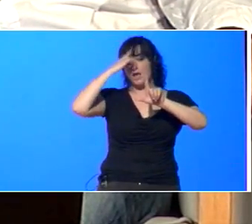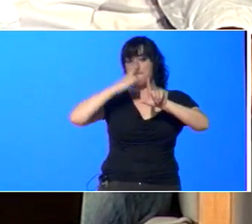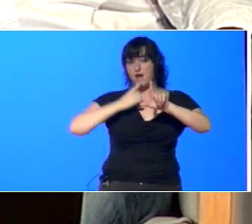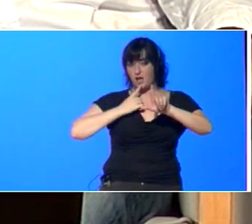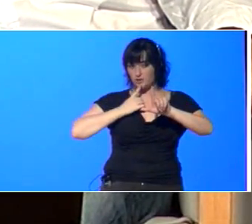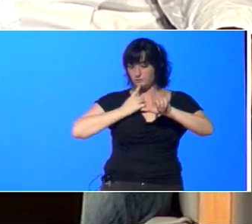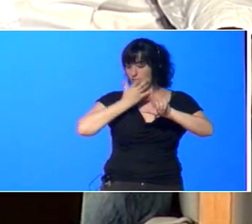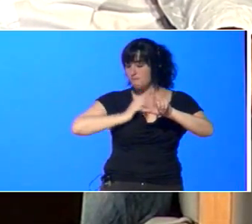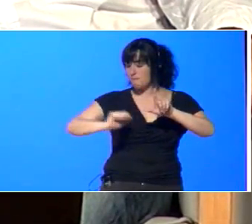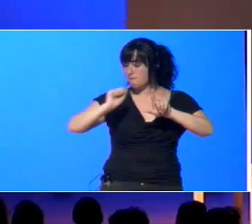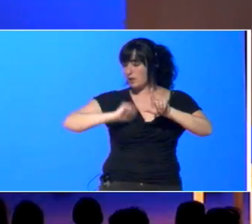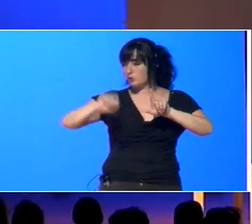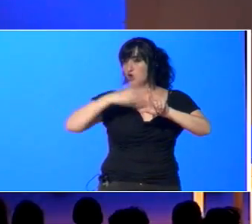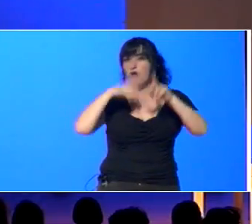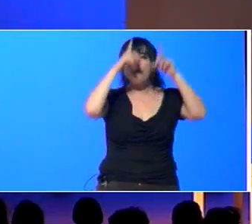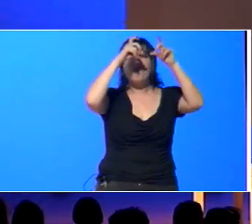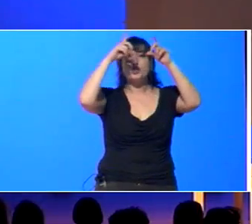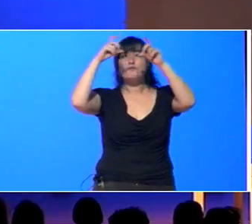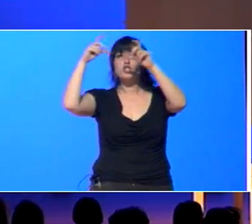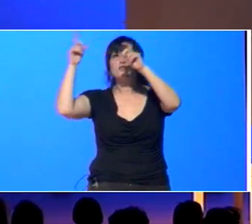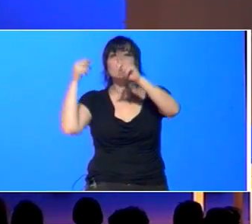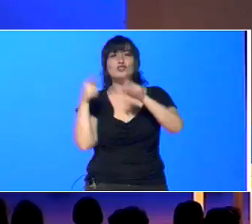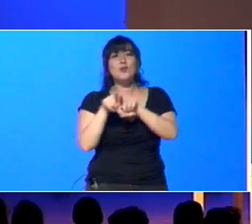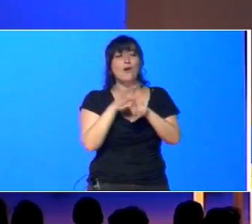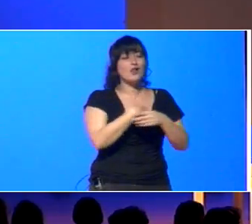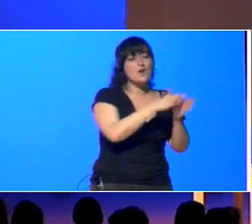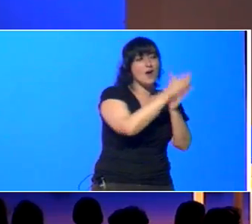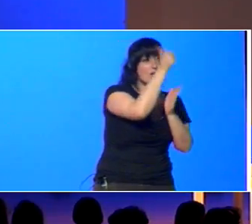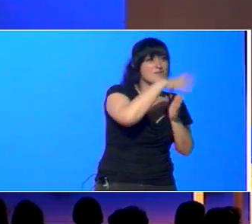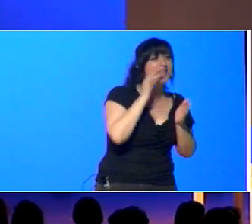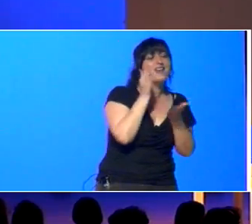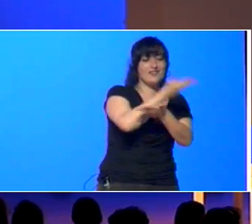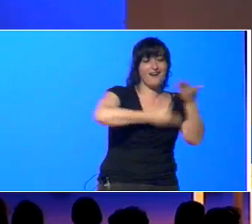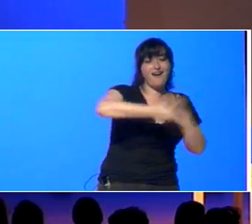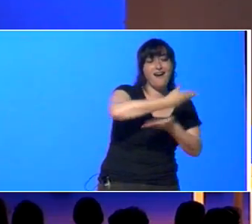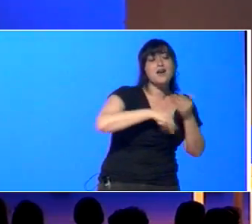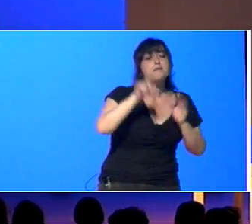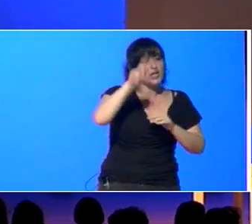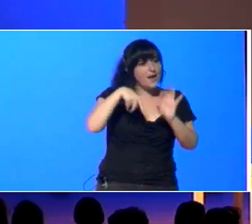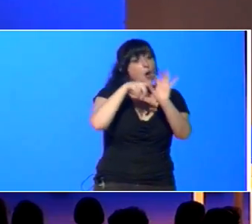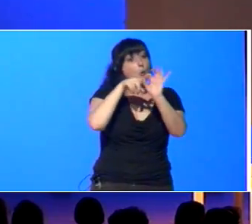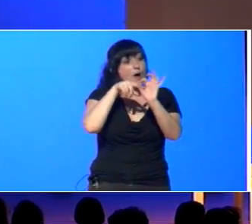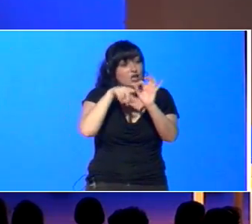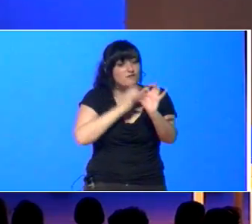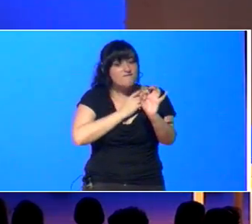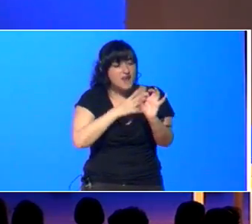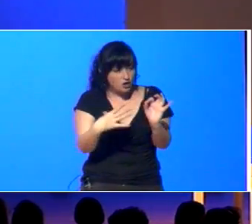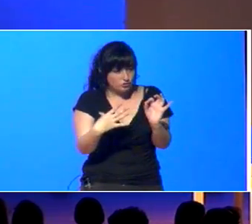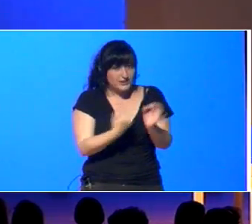ellos habían colaborado con sus compañeros y en las que había huecos en blanco. Y ahí cada uno tenía que poner cómo me he sentido